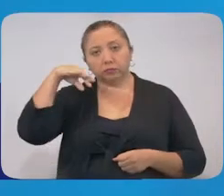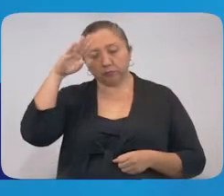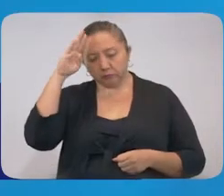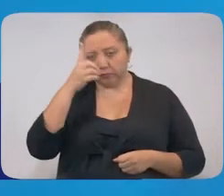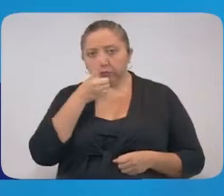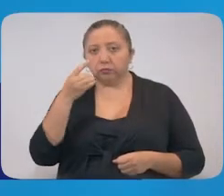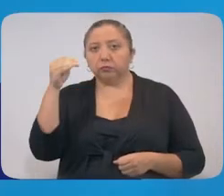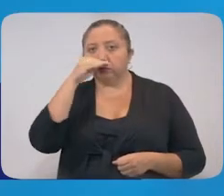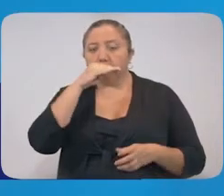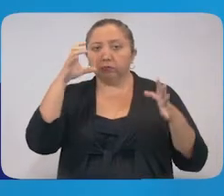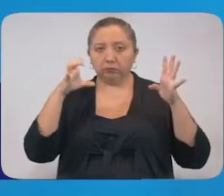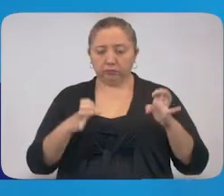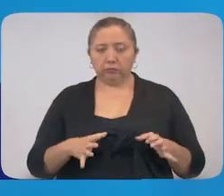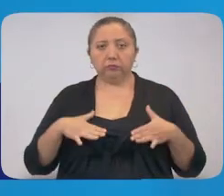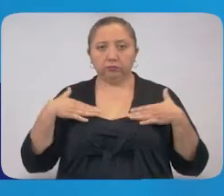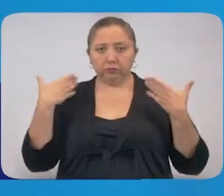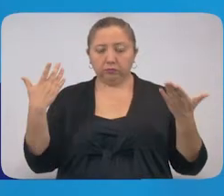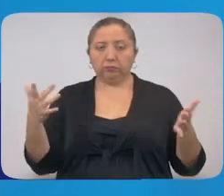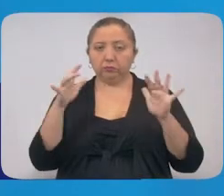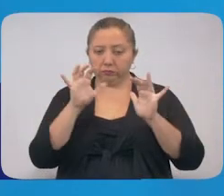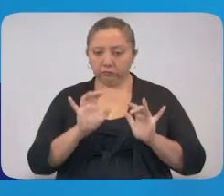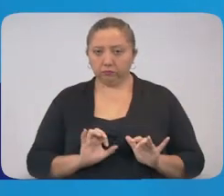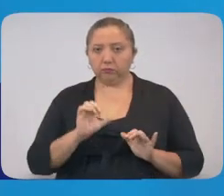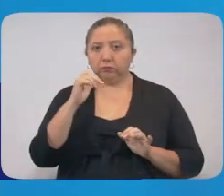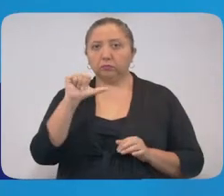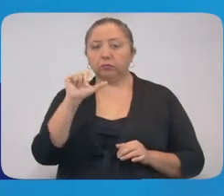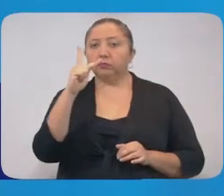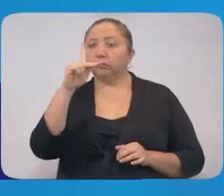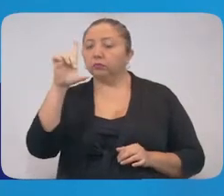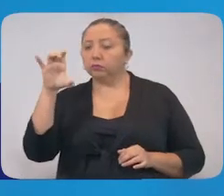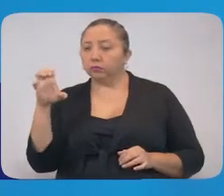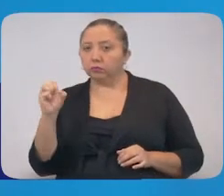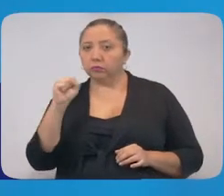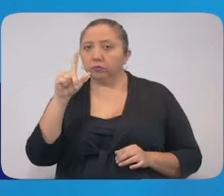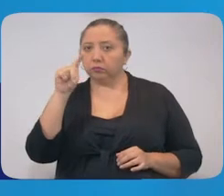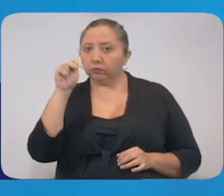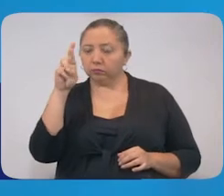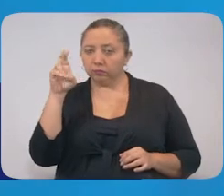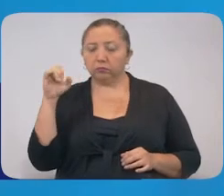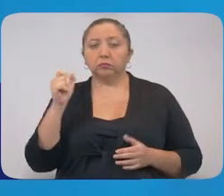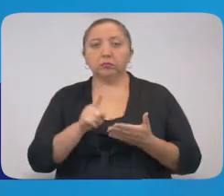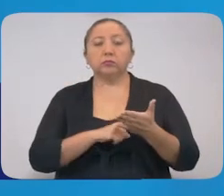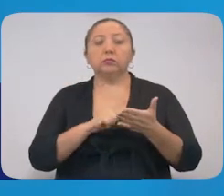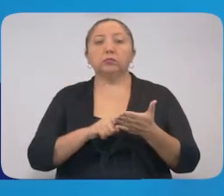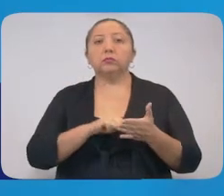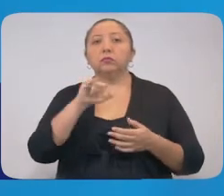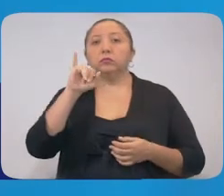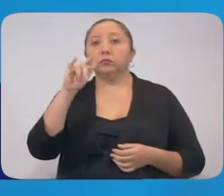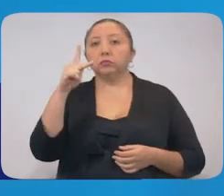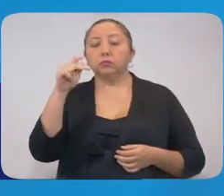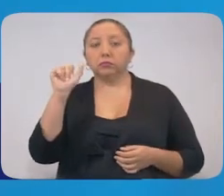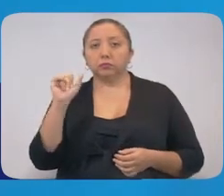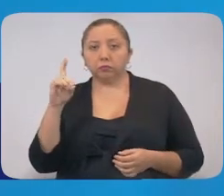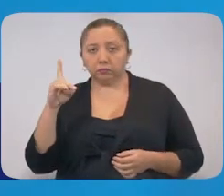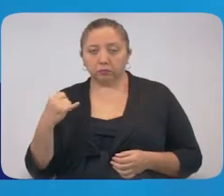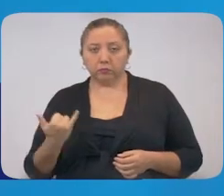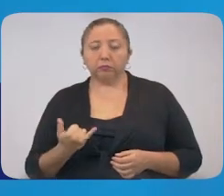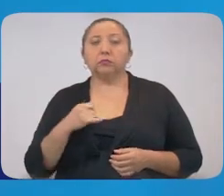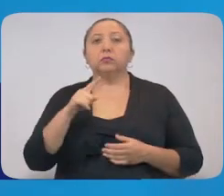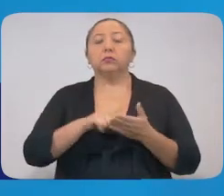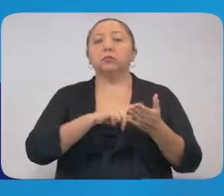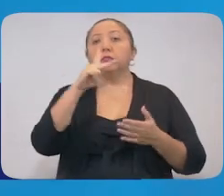gratis y se encuentra disponible para su descarga en Apple Store para teléfonos iPhone y tabletas iPad y en Play Store para